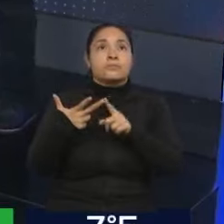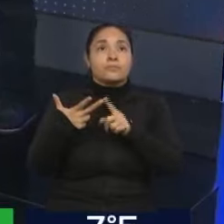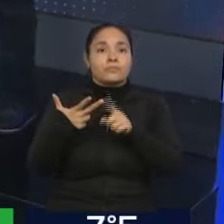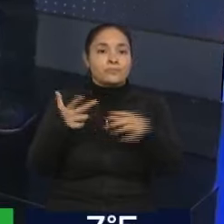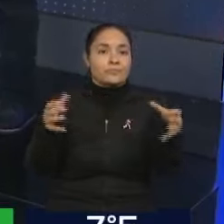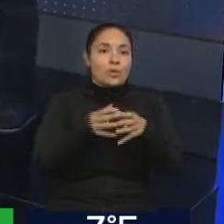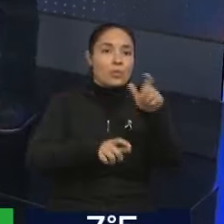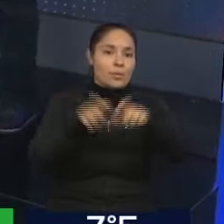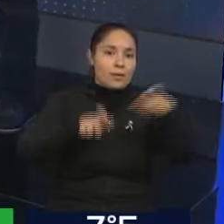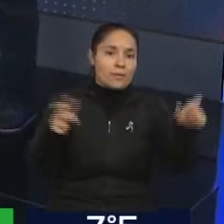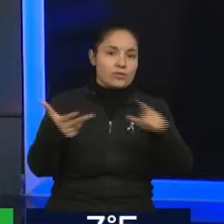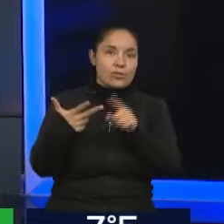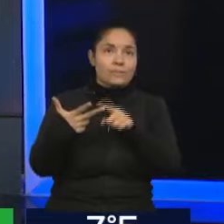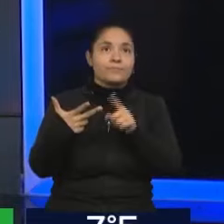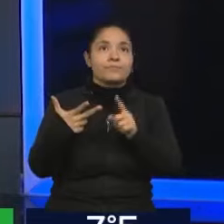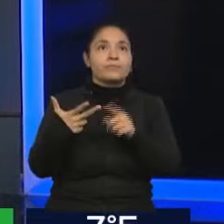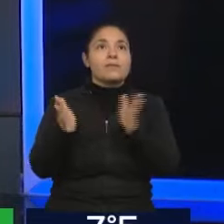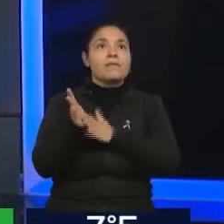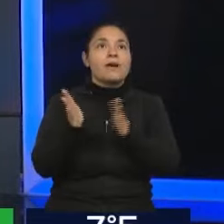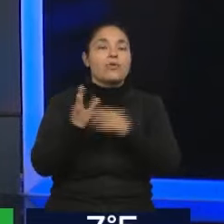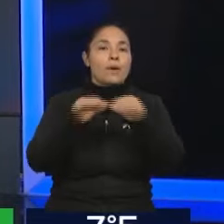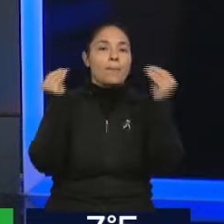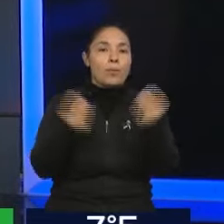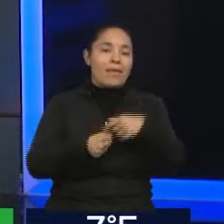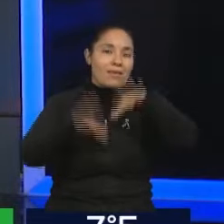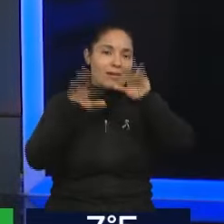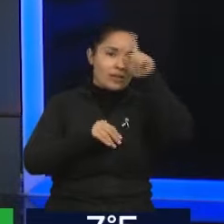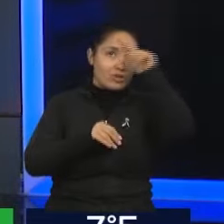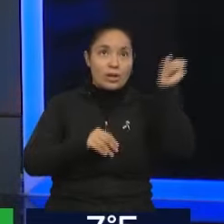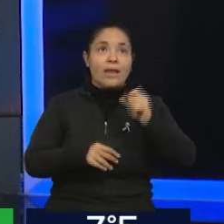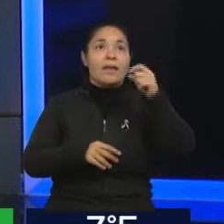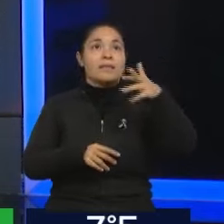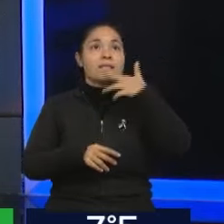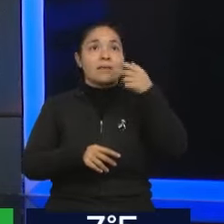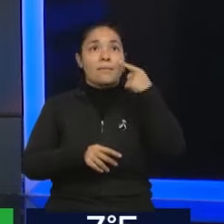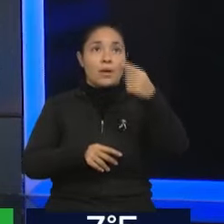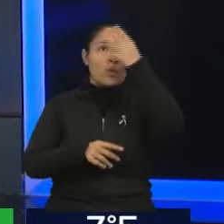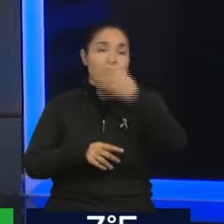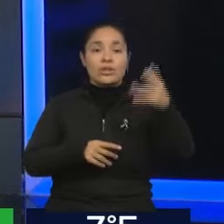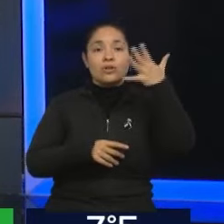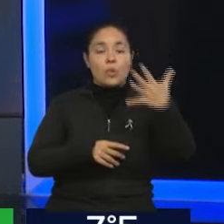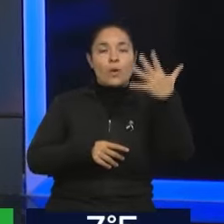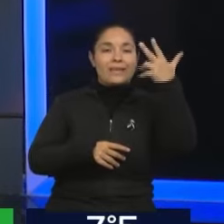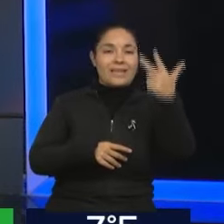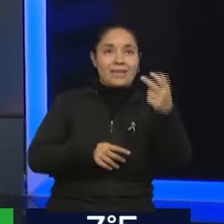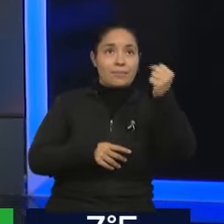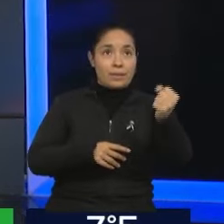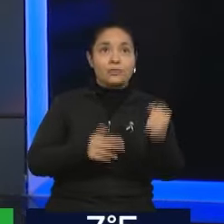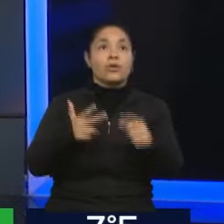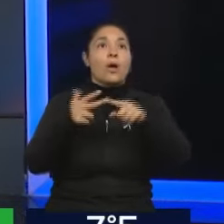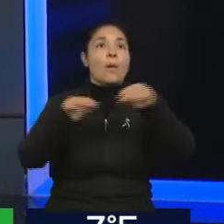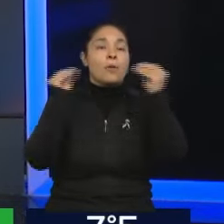compuesta esa tarifa. Vas a ver, factura promedio a nivel nacional, 17.453 pesos. La promedio de Mendoza